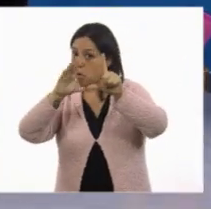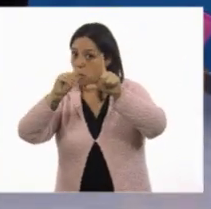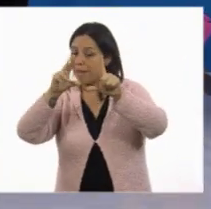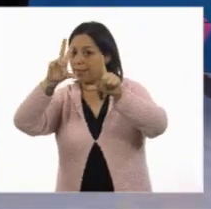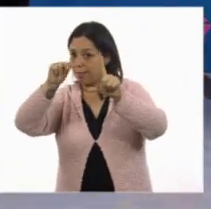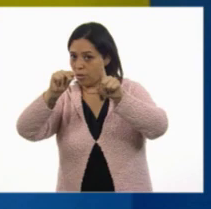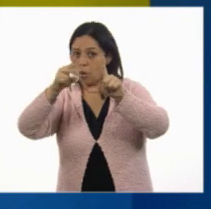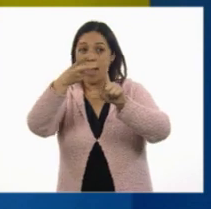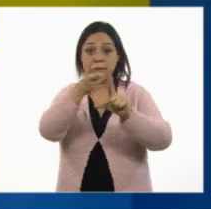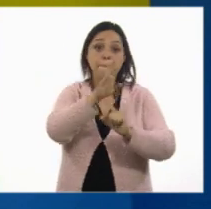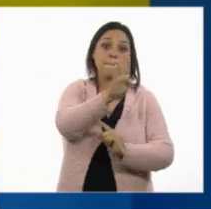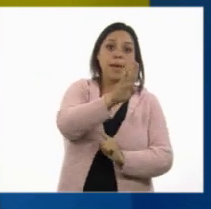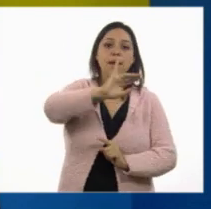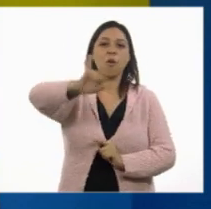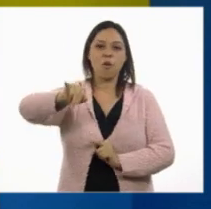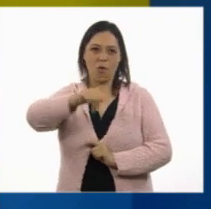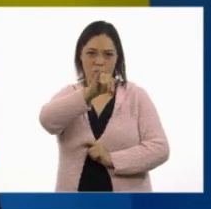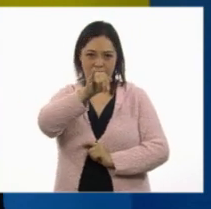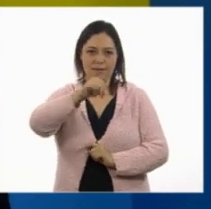y la J.